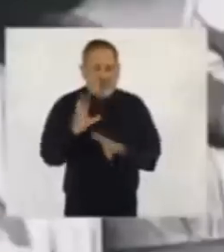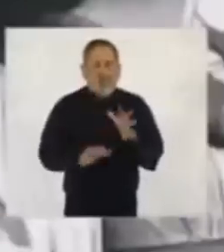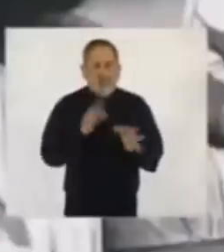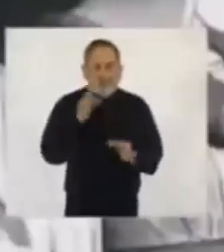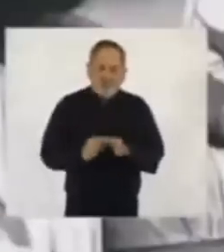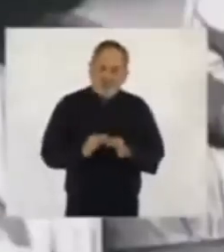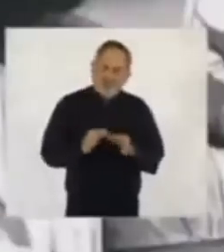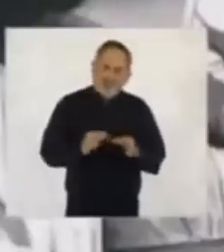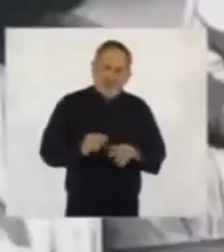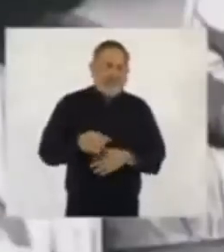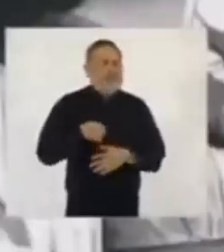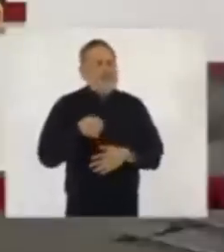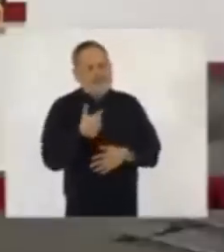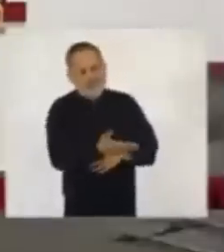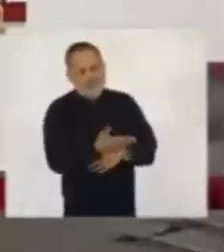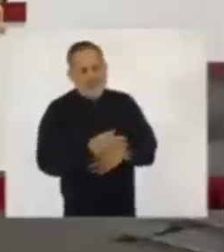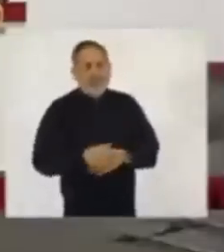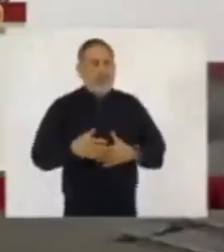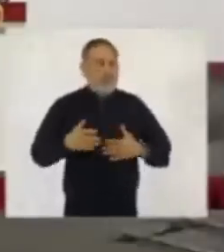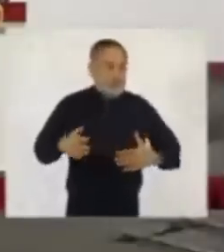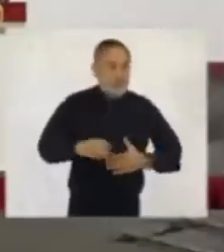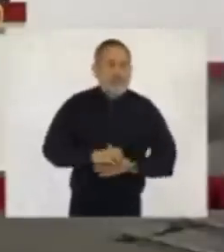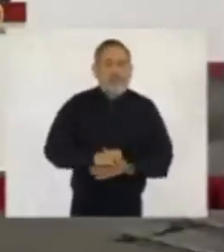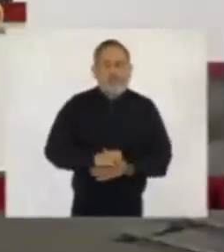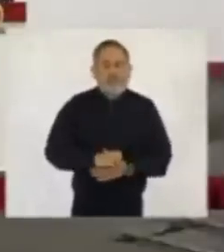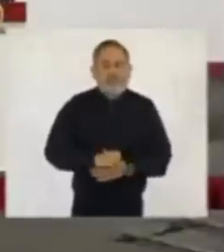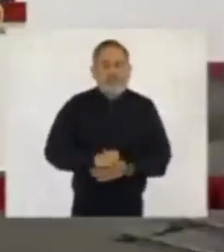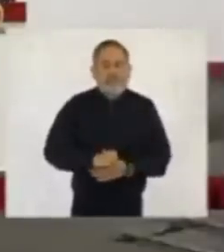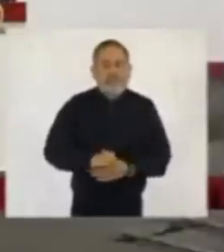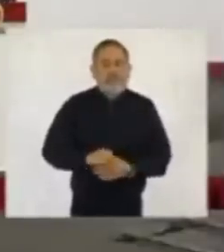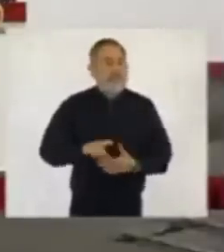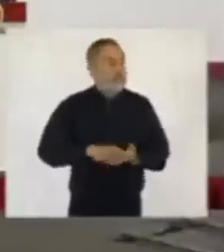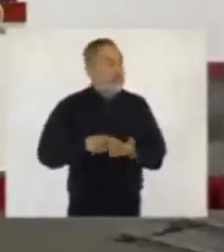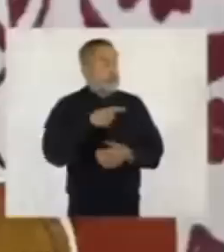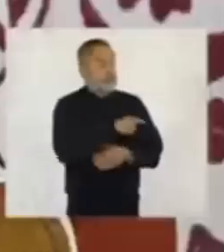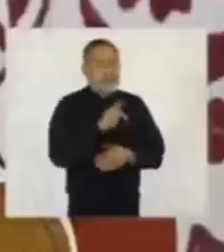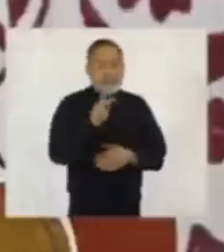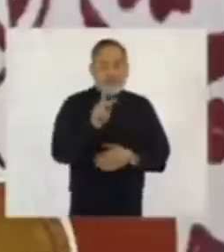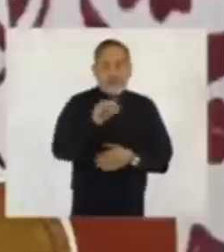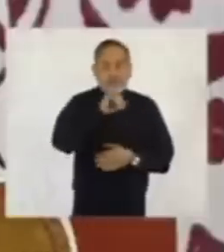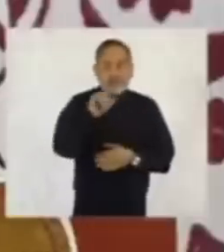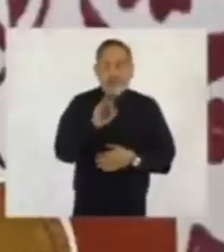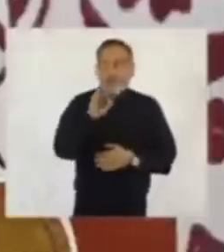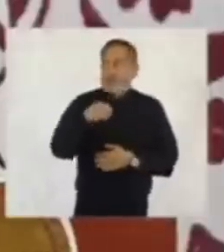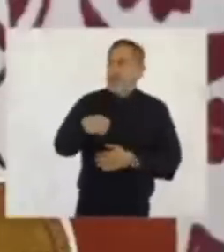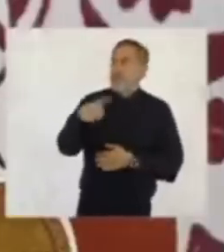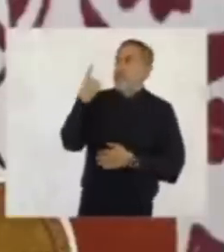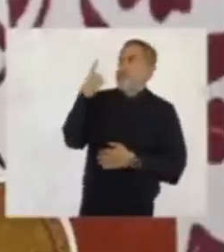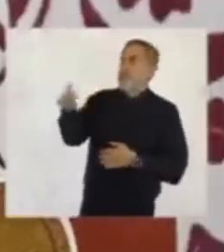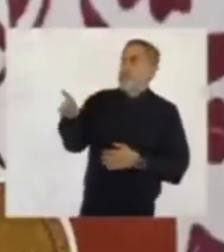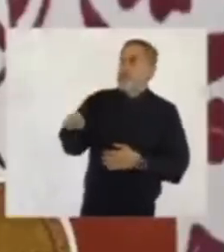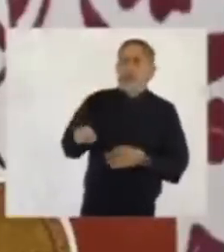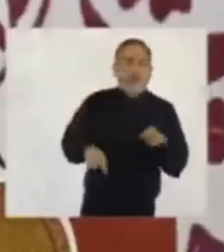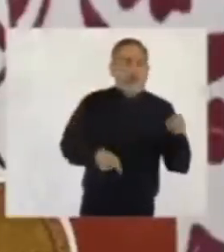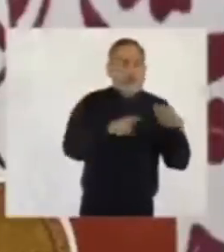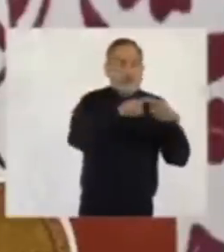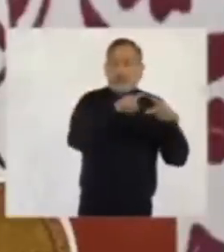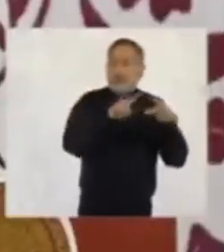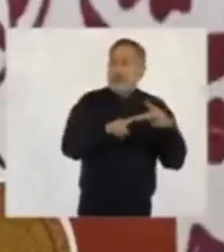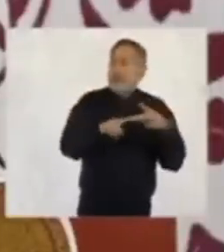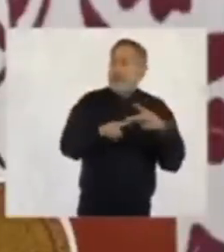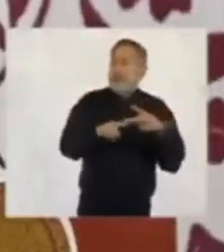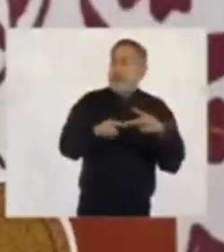Financiera, pues, insisto, que tiene una manera